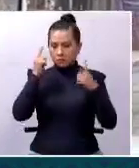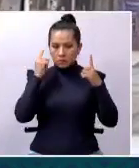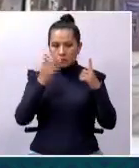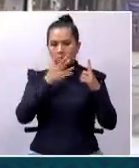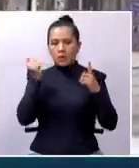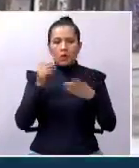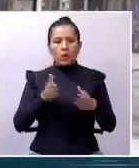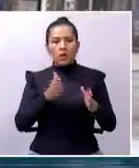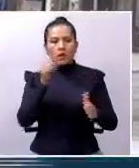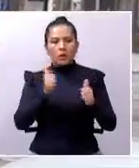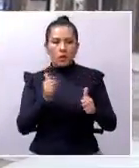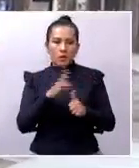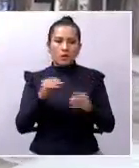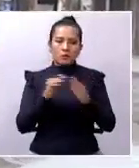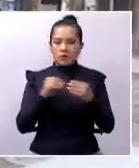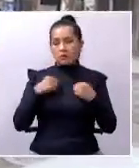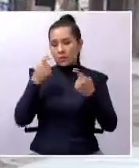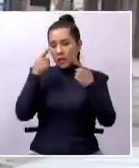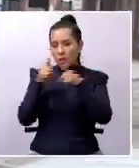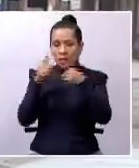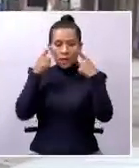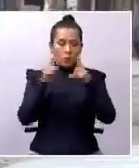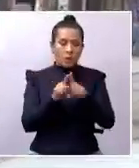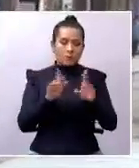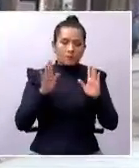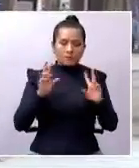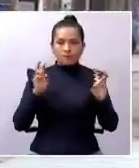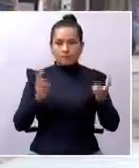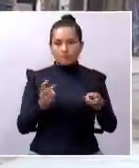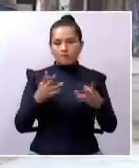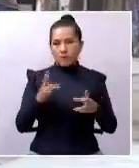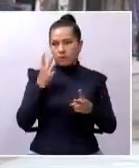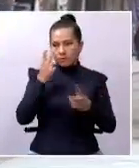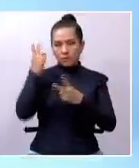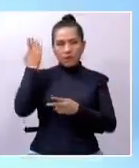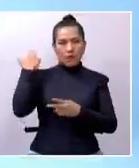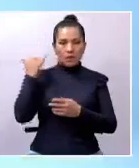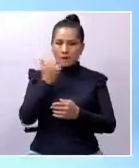es negociar, cuotear, y tenemos una mala experiencia del pasado.